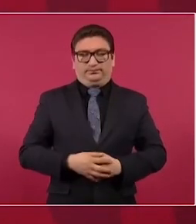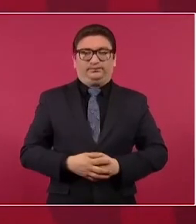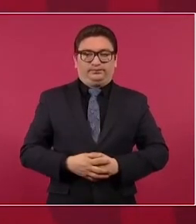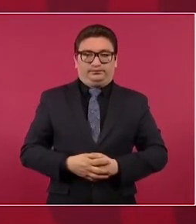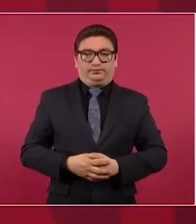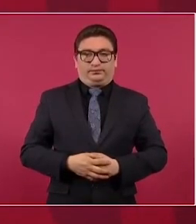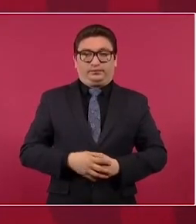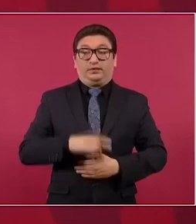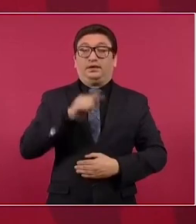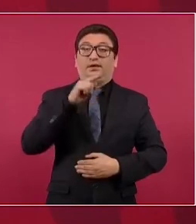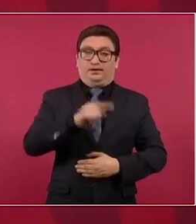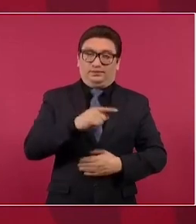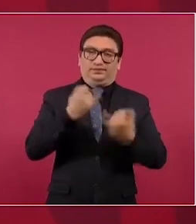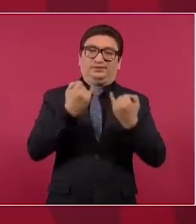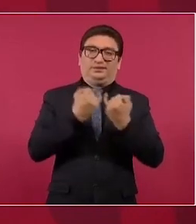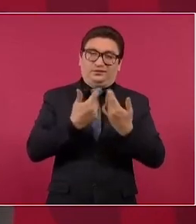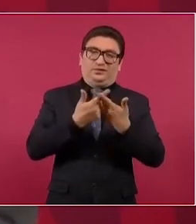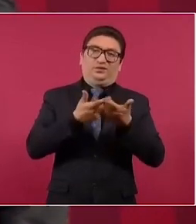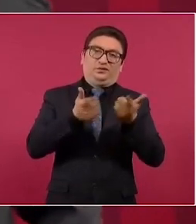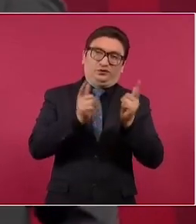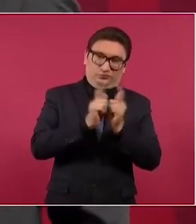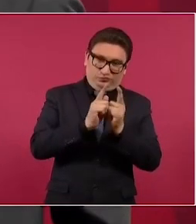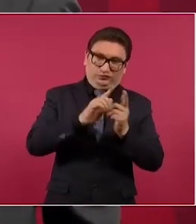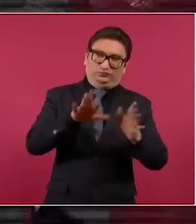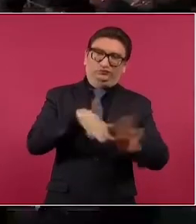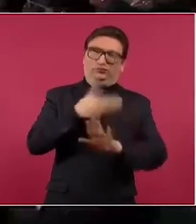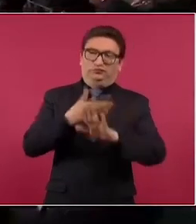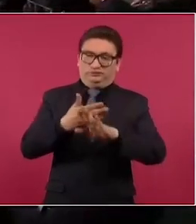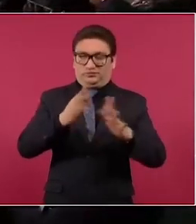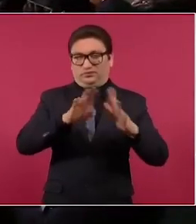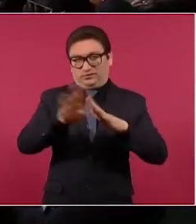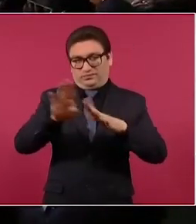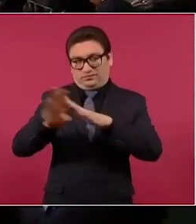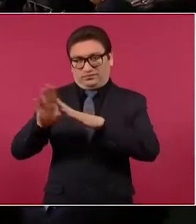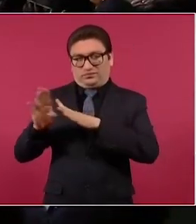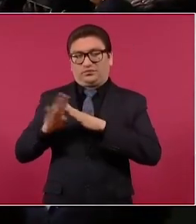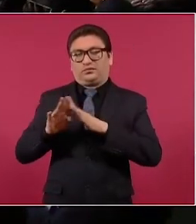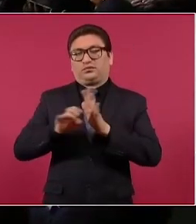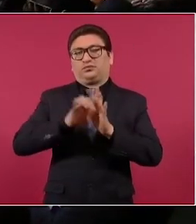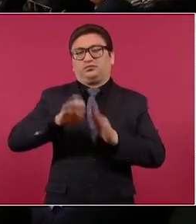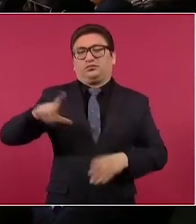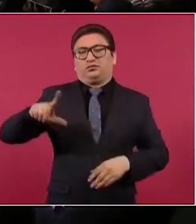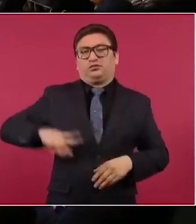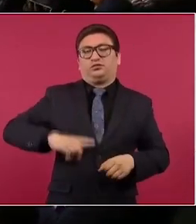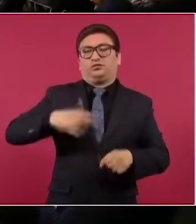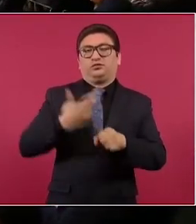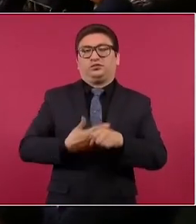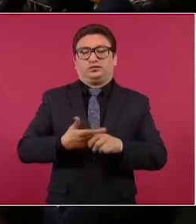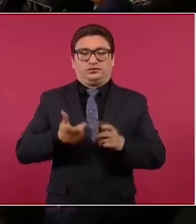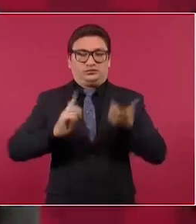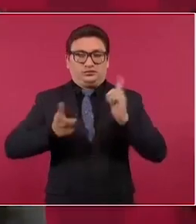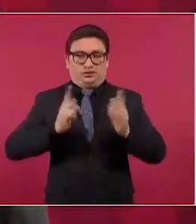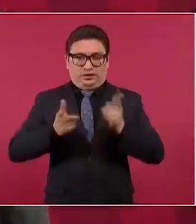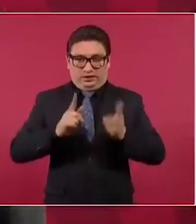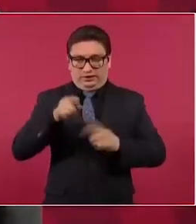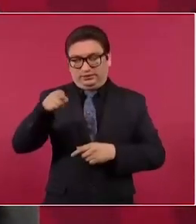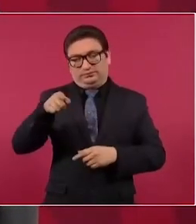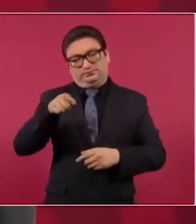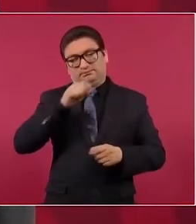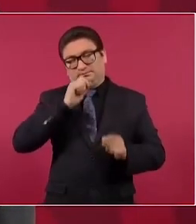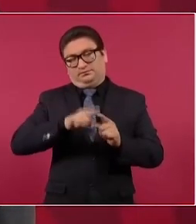un grupo antimigrante, como el gobernador de Texas, pues,